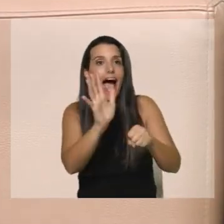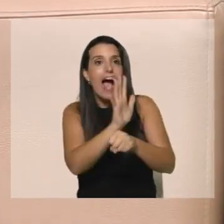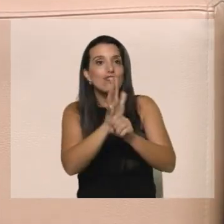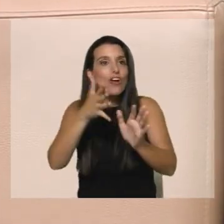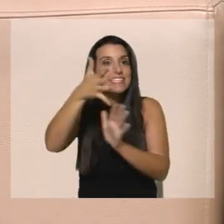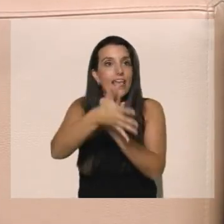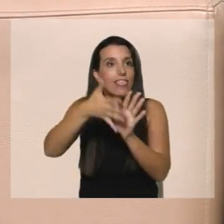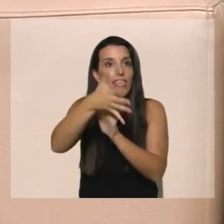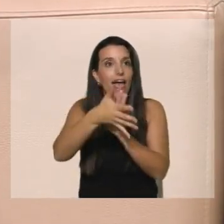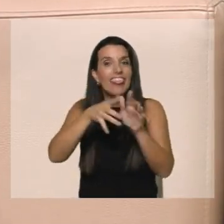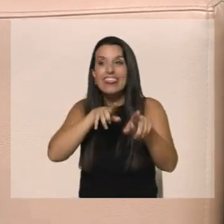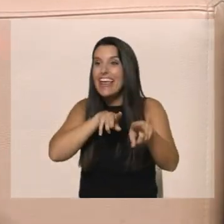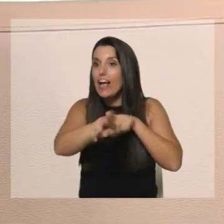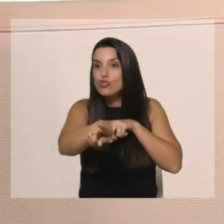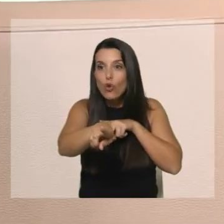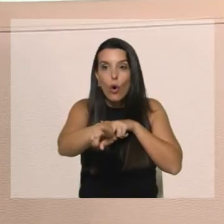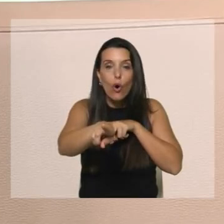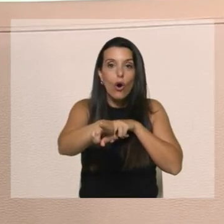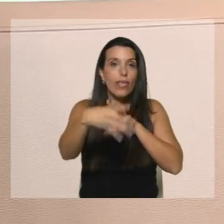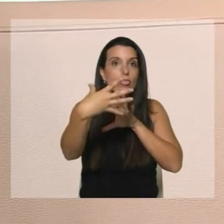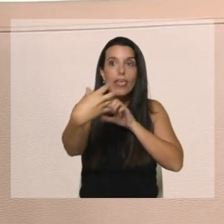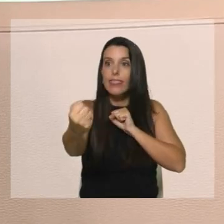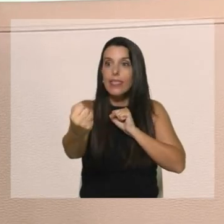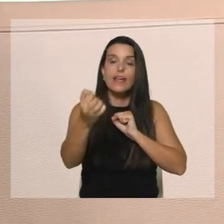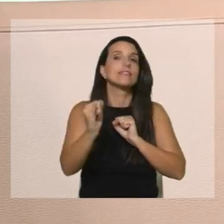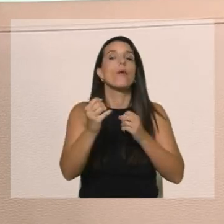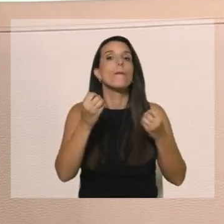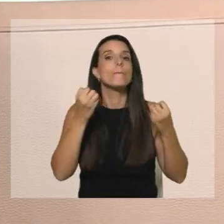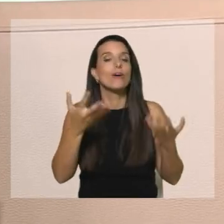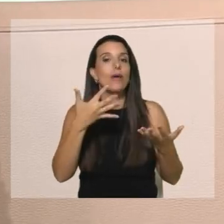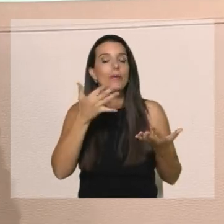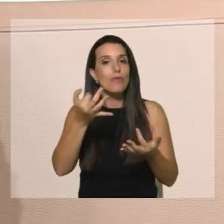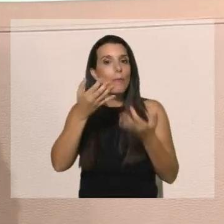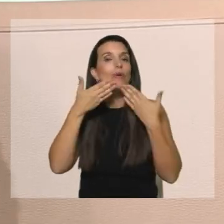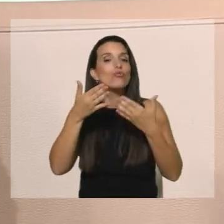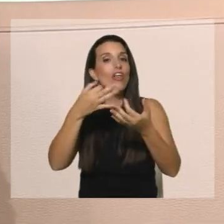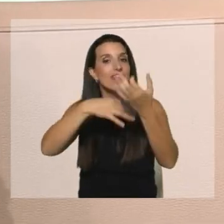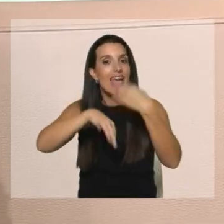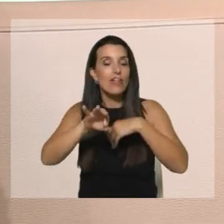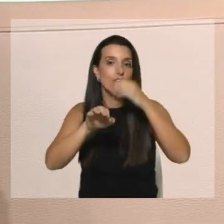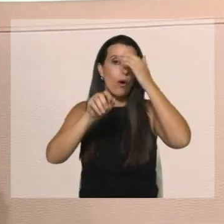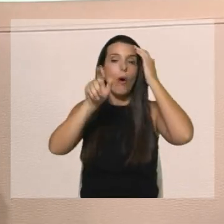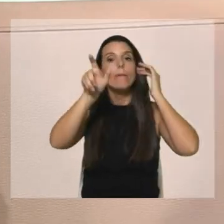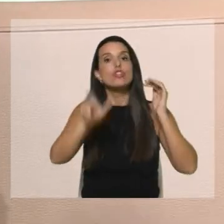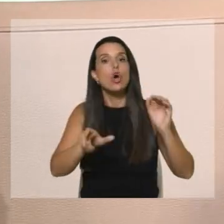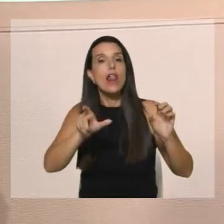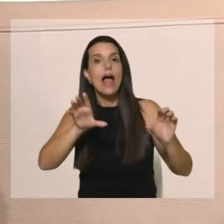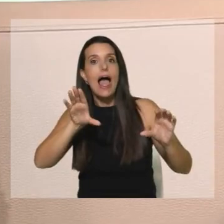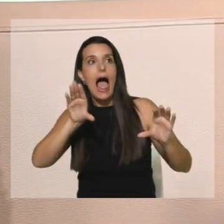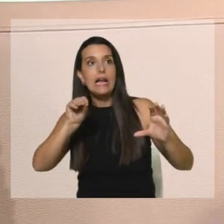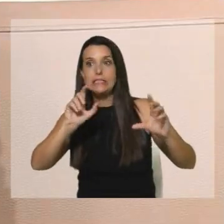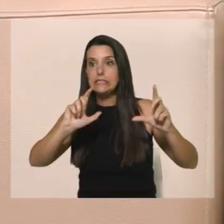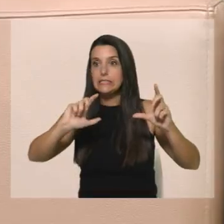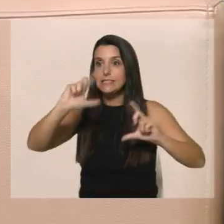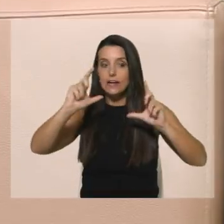es directa. Es directa. ¿Y cómo fue eso, teniendo en cuenta de que una obra de teatro donde uno habla y Sí. gesticula, ya está